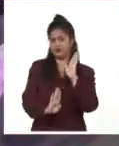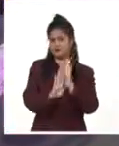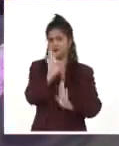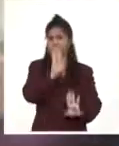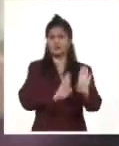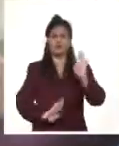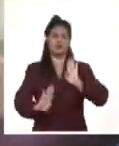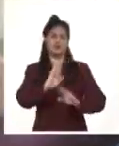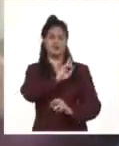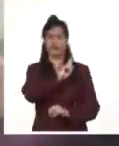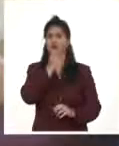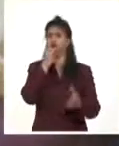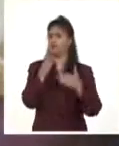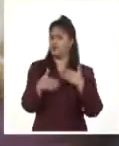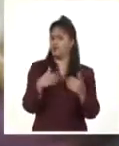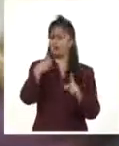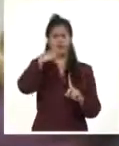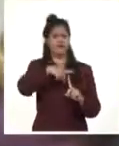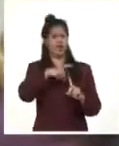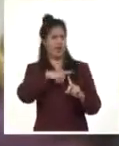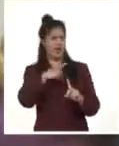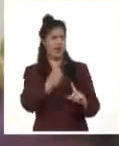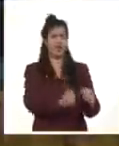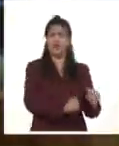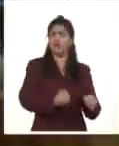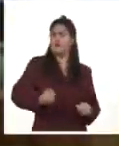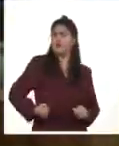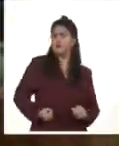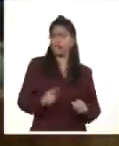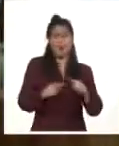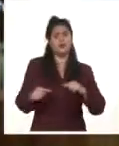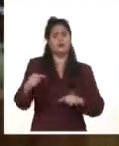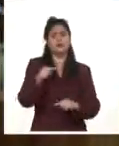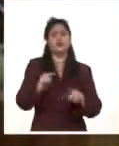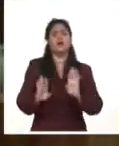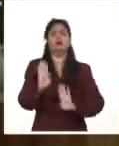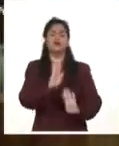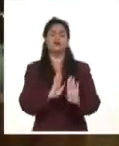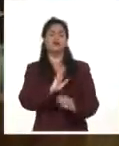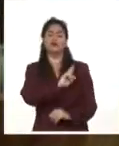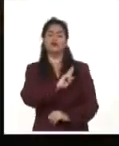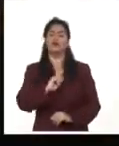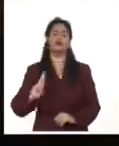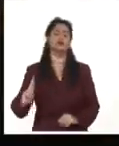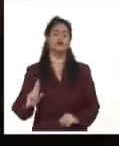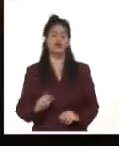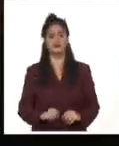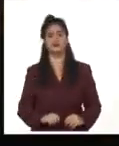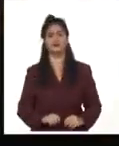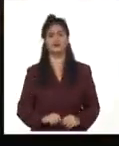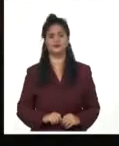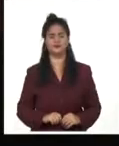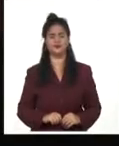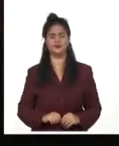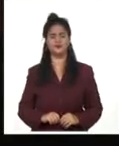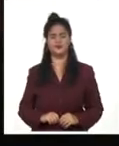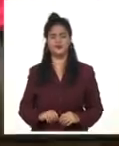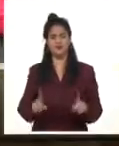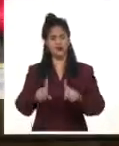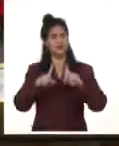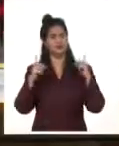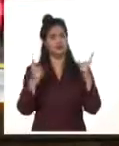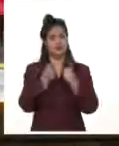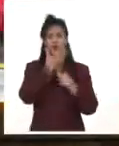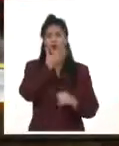sin importar tareas ni sacrificios en defensa de la revolución. Colmada de cubanía de principio a fin y sazonada por un talento joven que